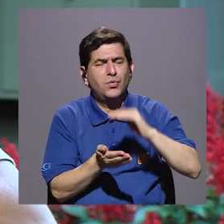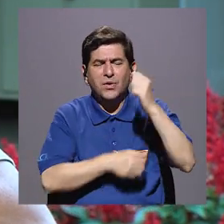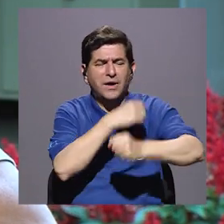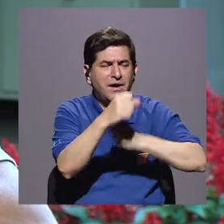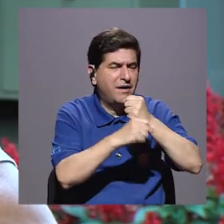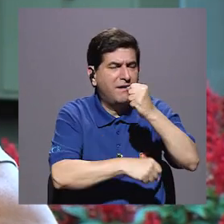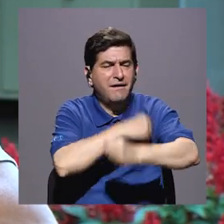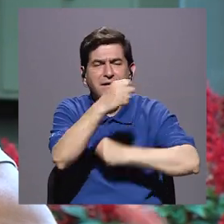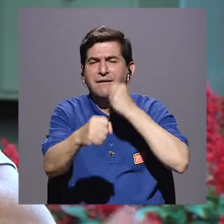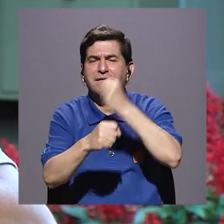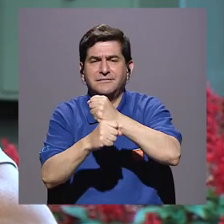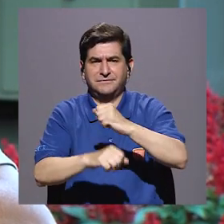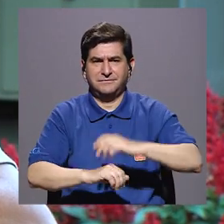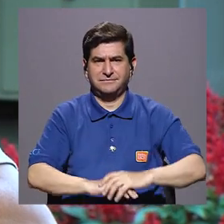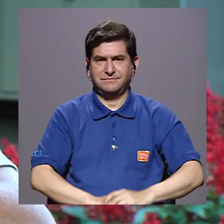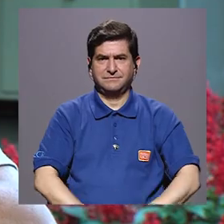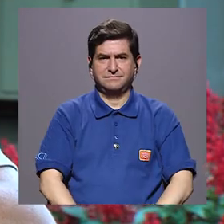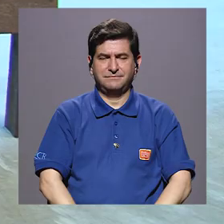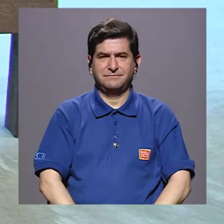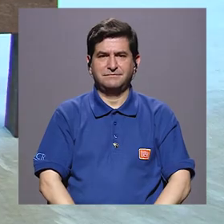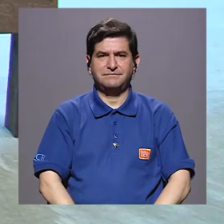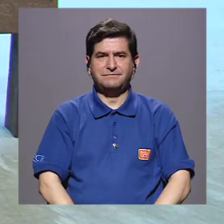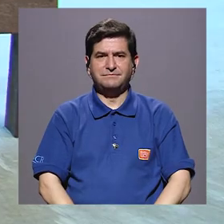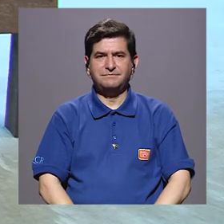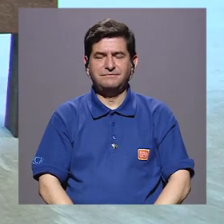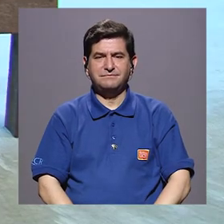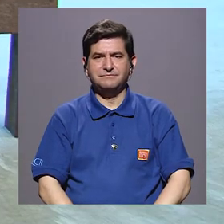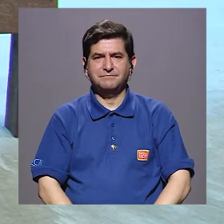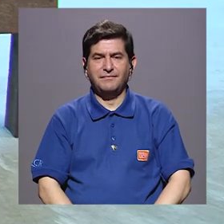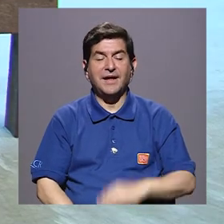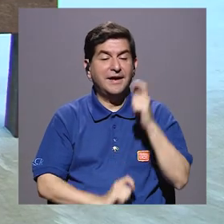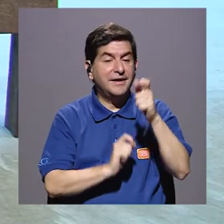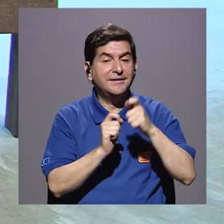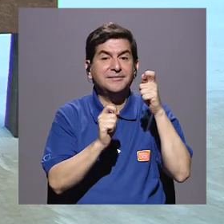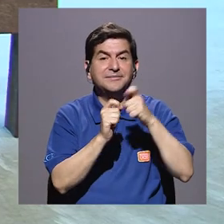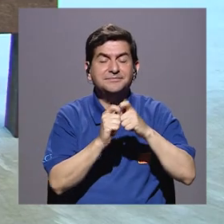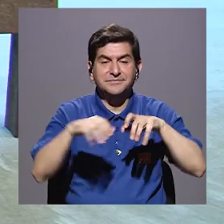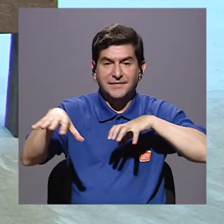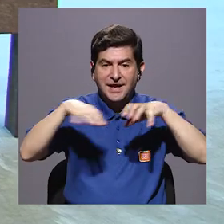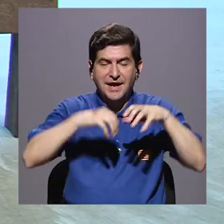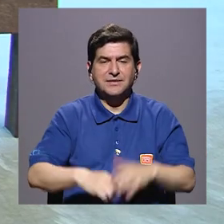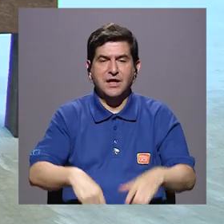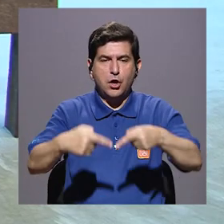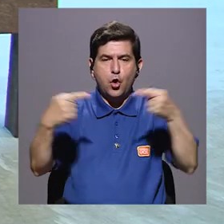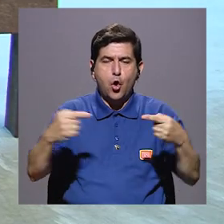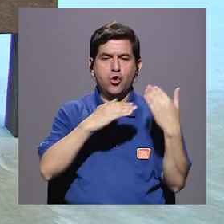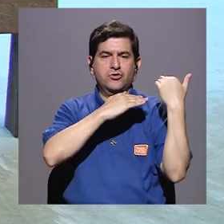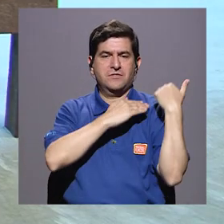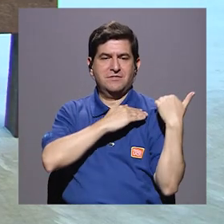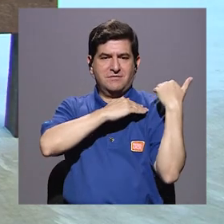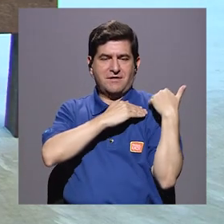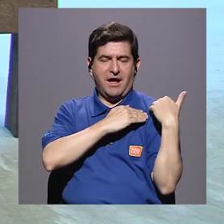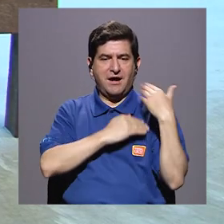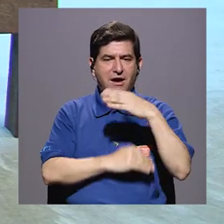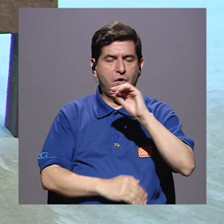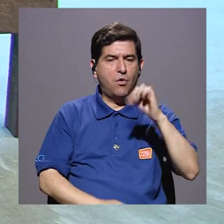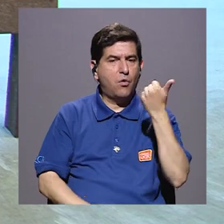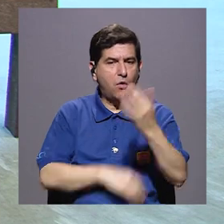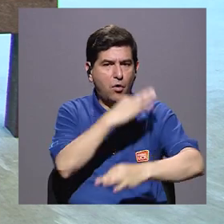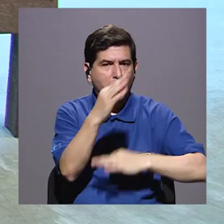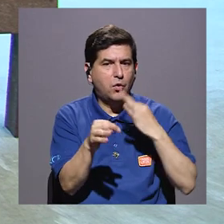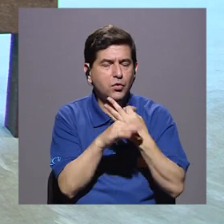el paso de los años. Ok, y entonces, ¿sería específicamente ejercicios de contrarresistencia o también hay otro